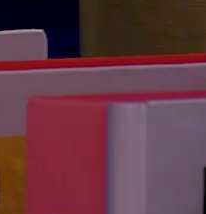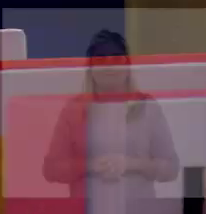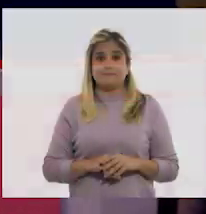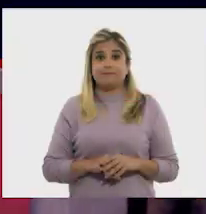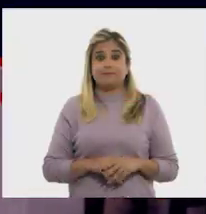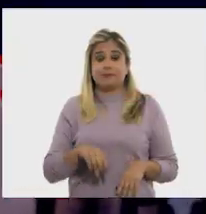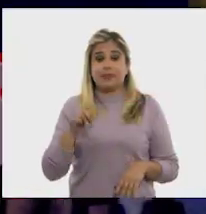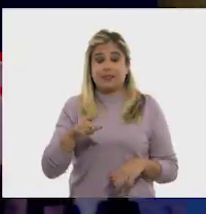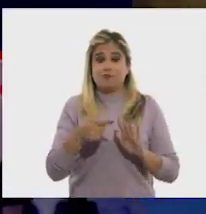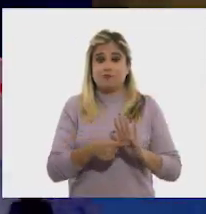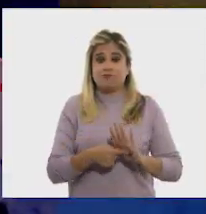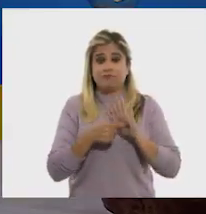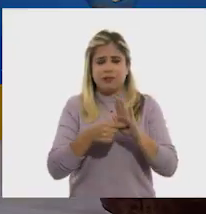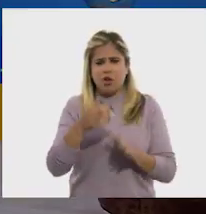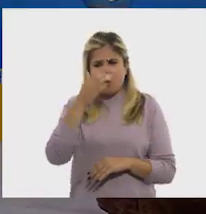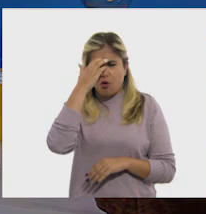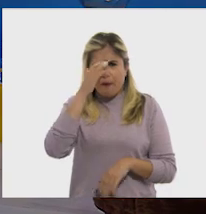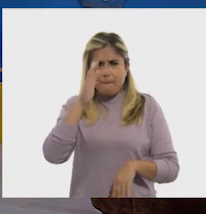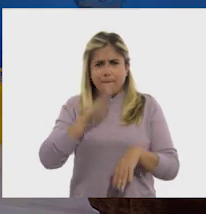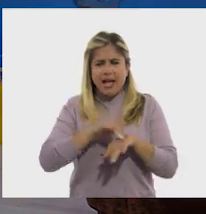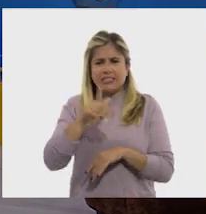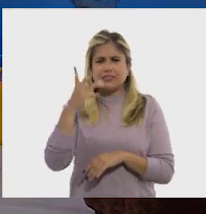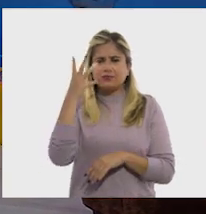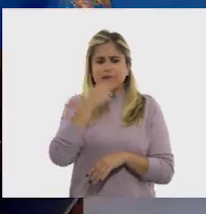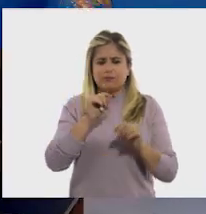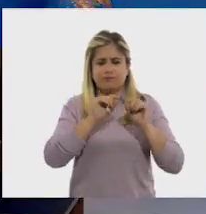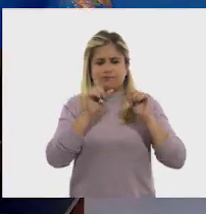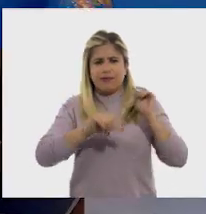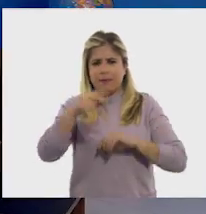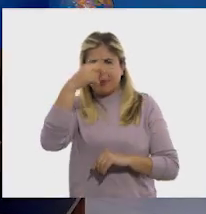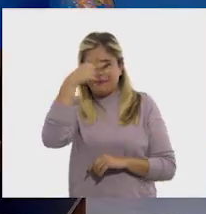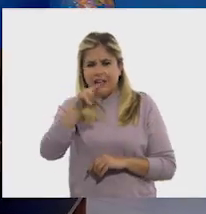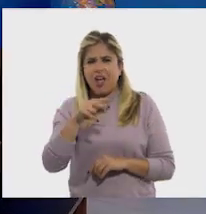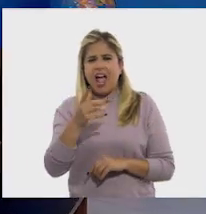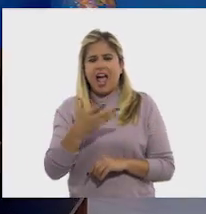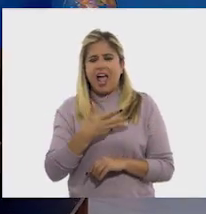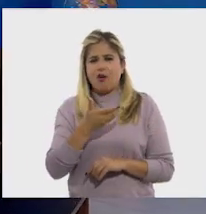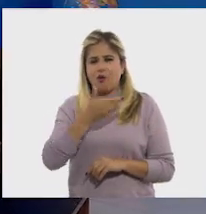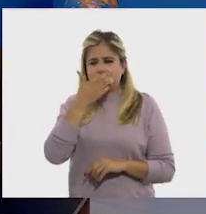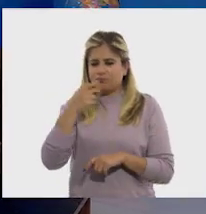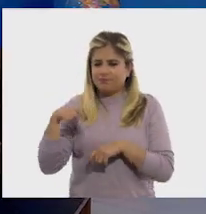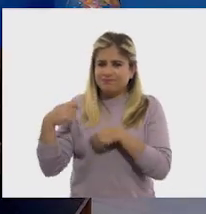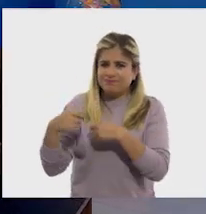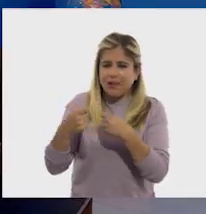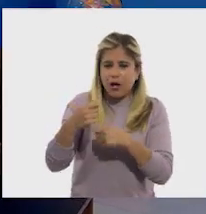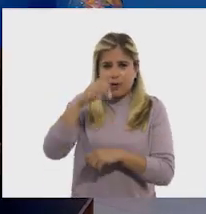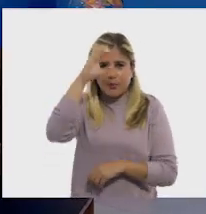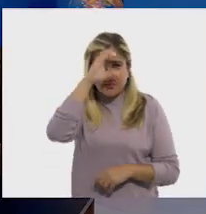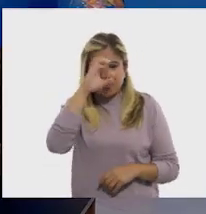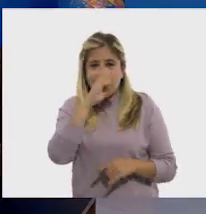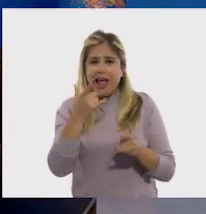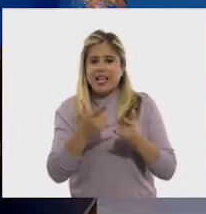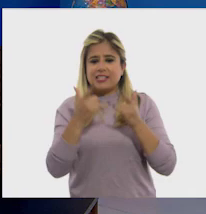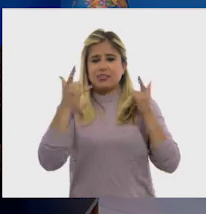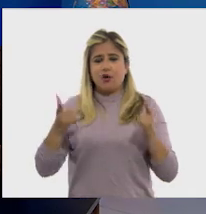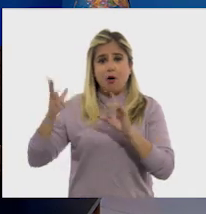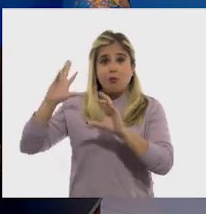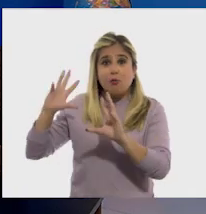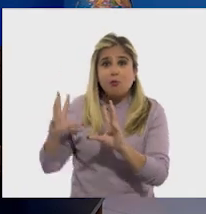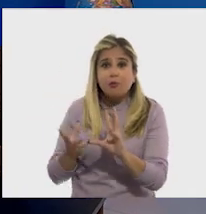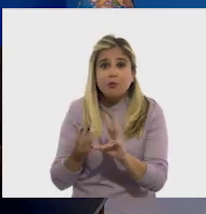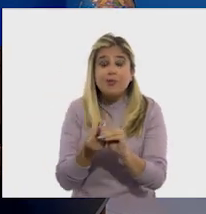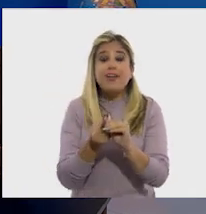En esta emisión conoceremos más de nuestro hermoso país, lleno de tradiciones, cultura e historia y, por